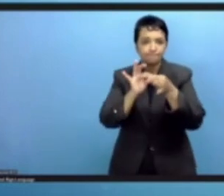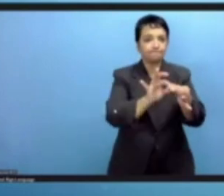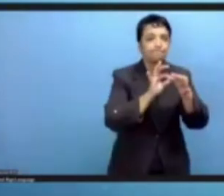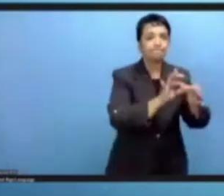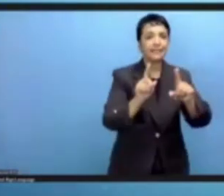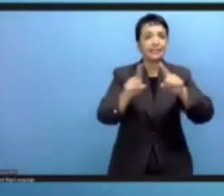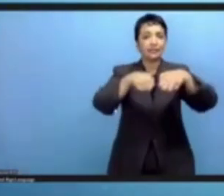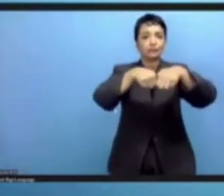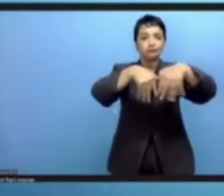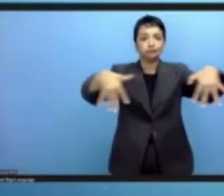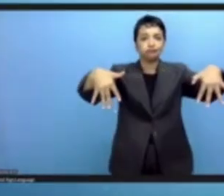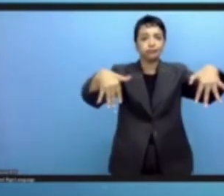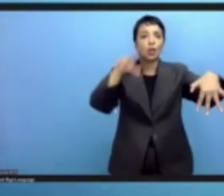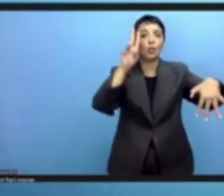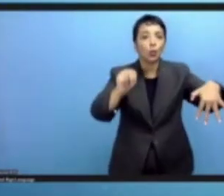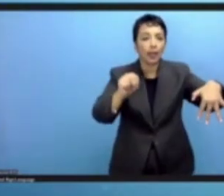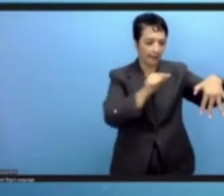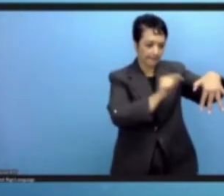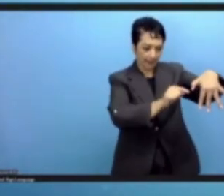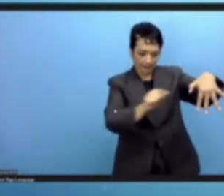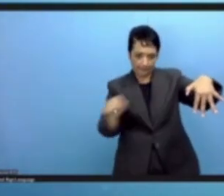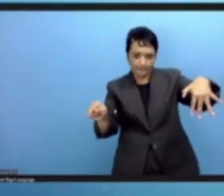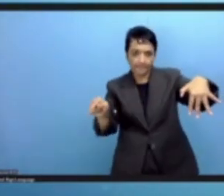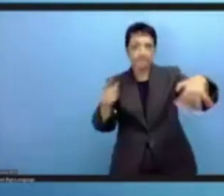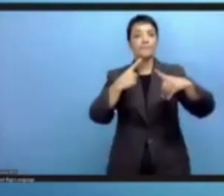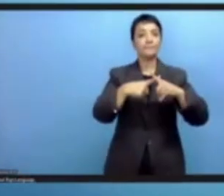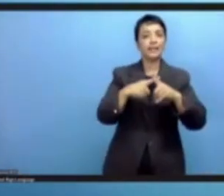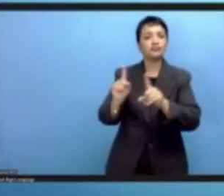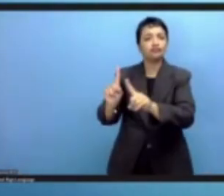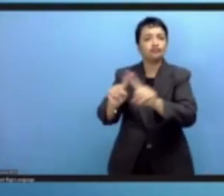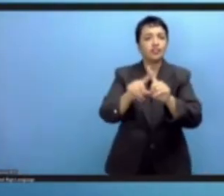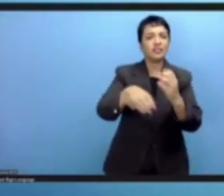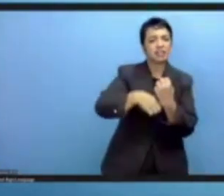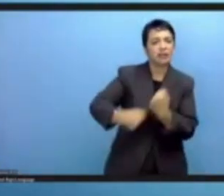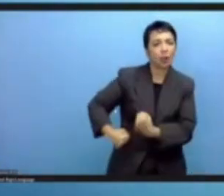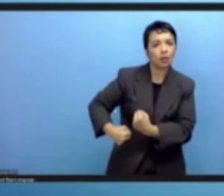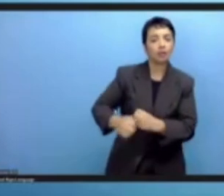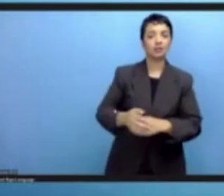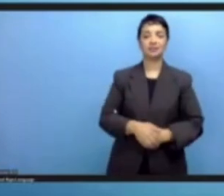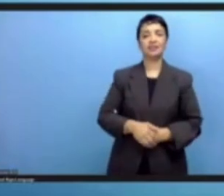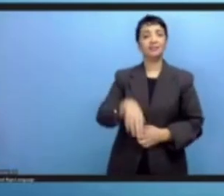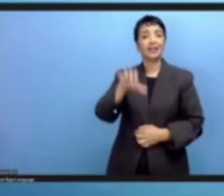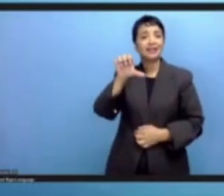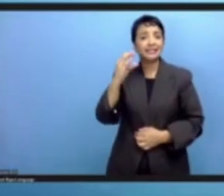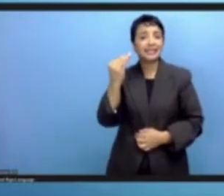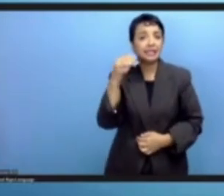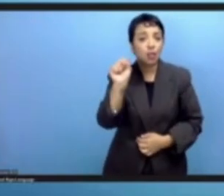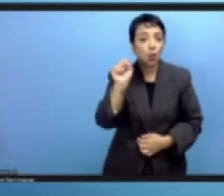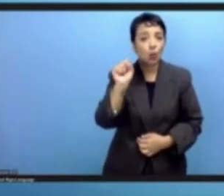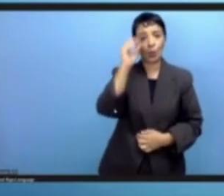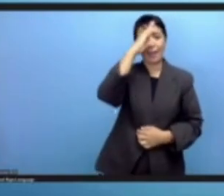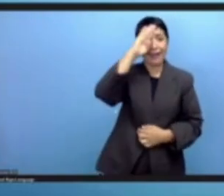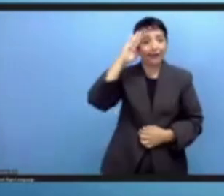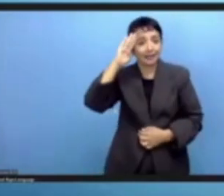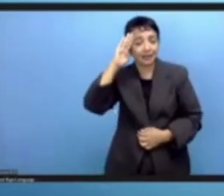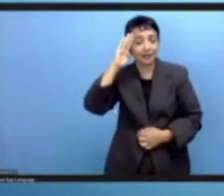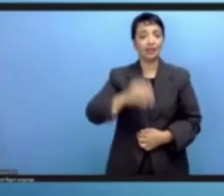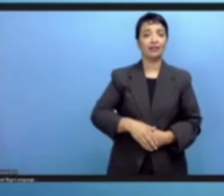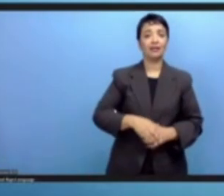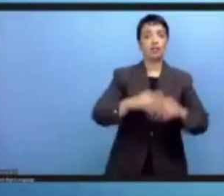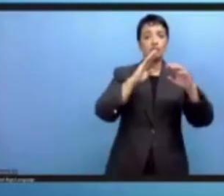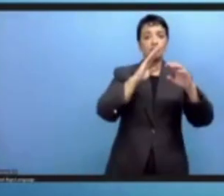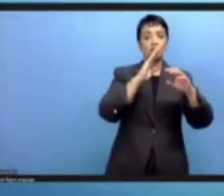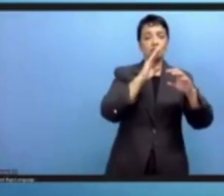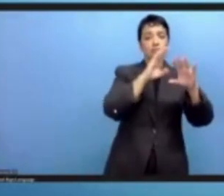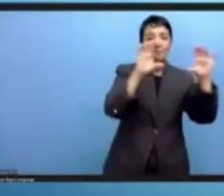otros miembros de la familia de Naciones Unidas con distintas partes interesadas la sociedad civil el sector académico el sector privado